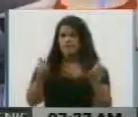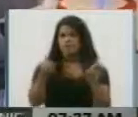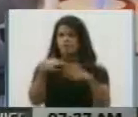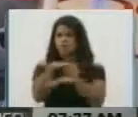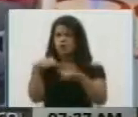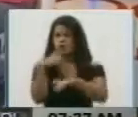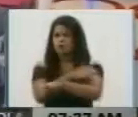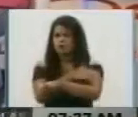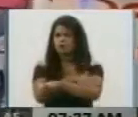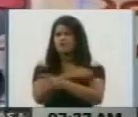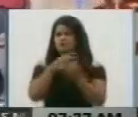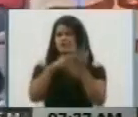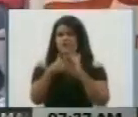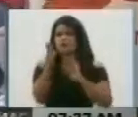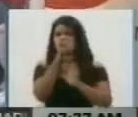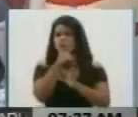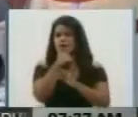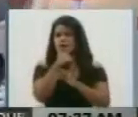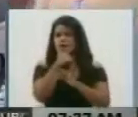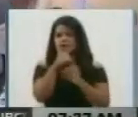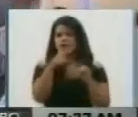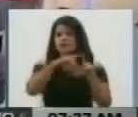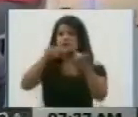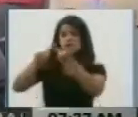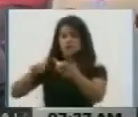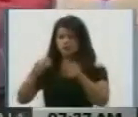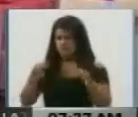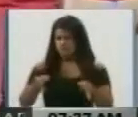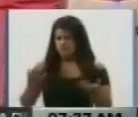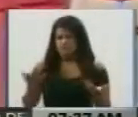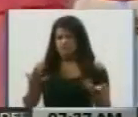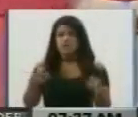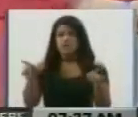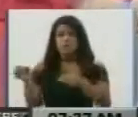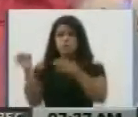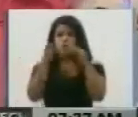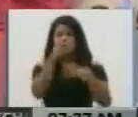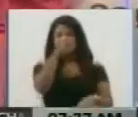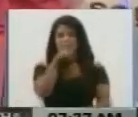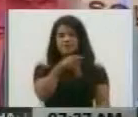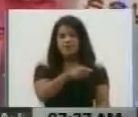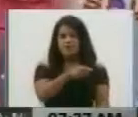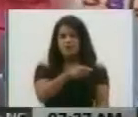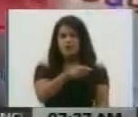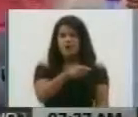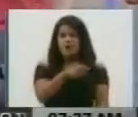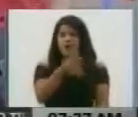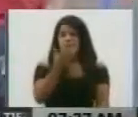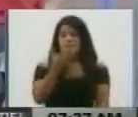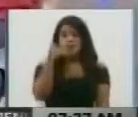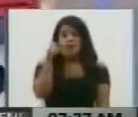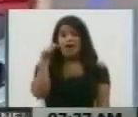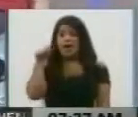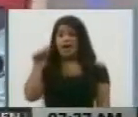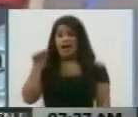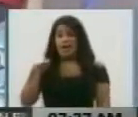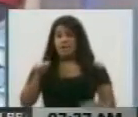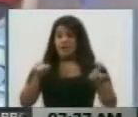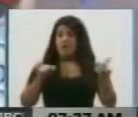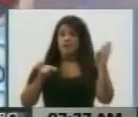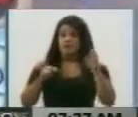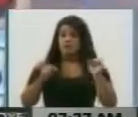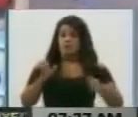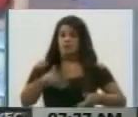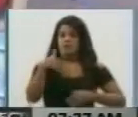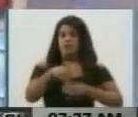¿no? Lo mismo sucede en Brasil. Acá, como no tienen el control las fuerzas de